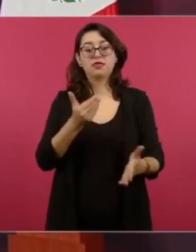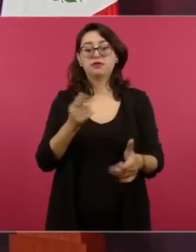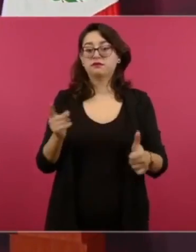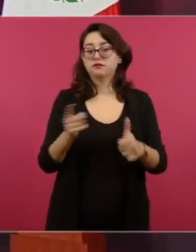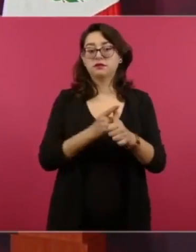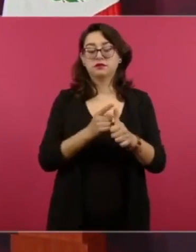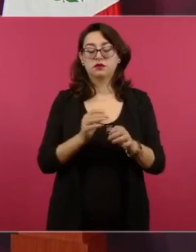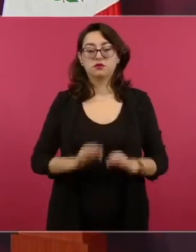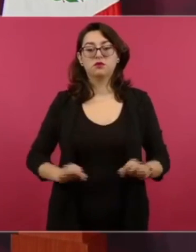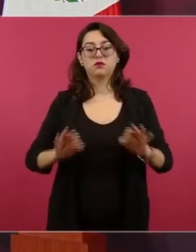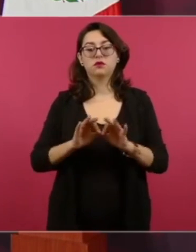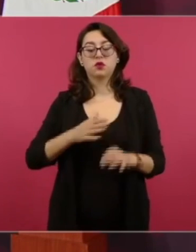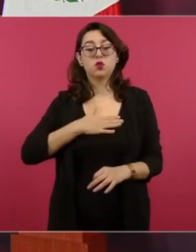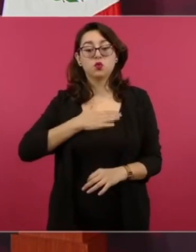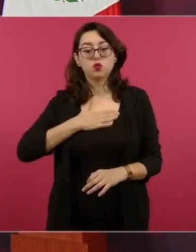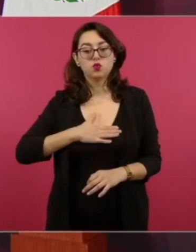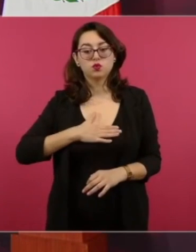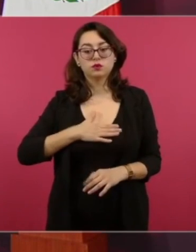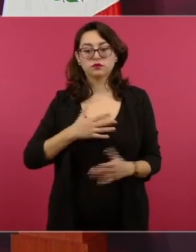trabajo, si hay buenos salarios,